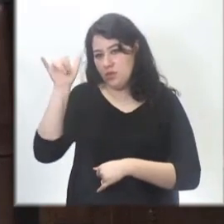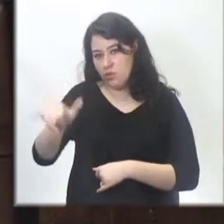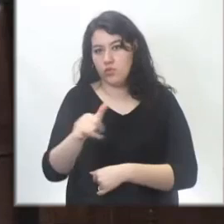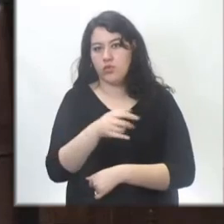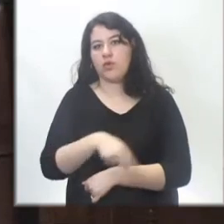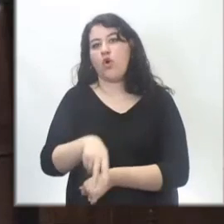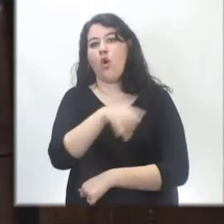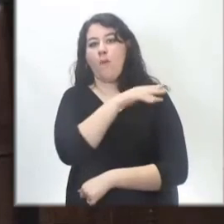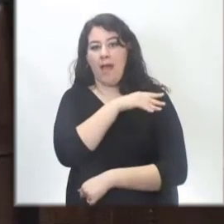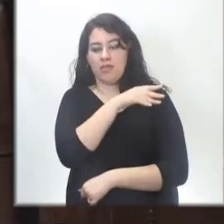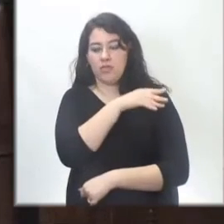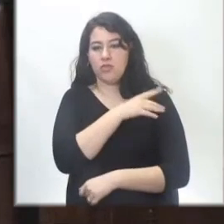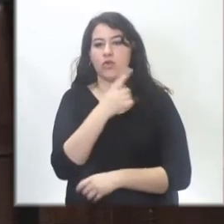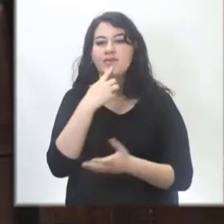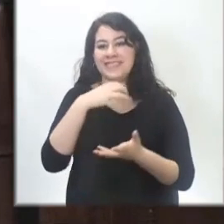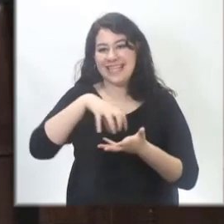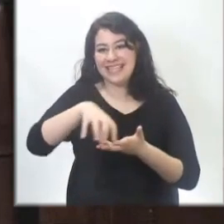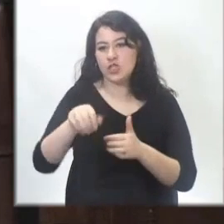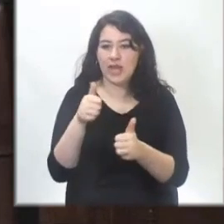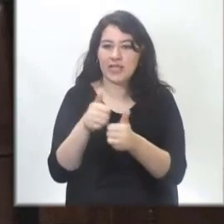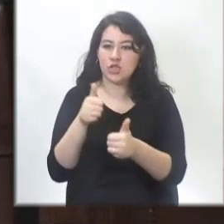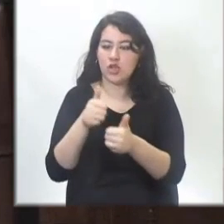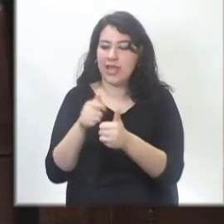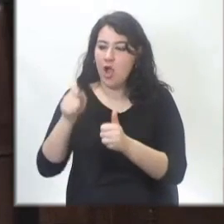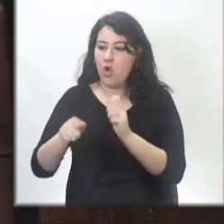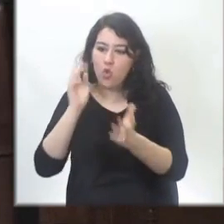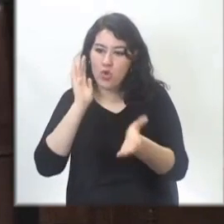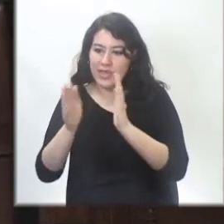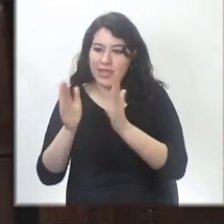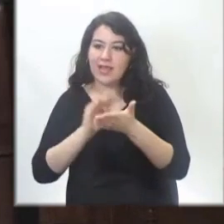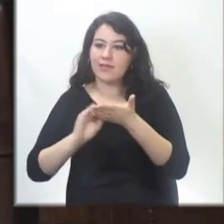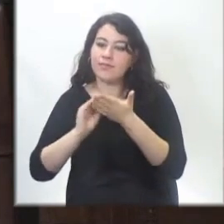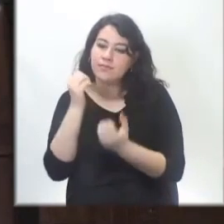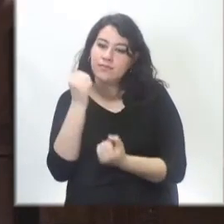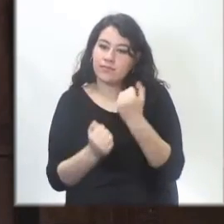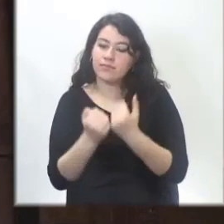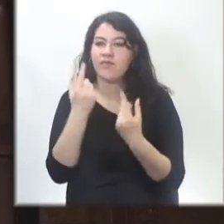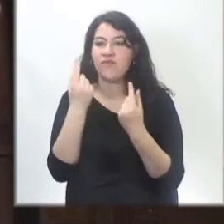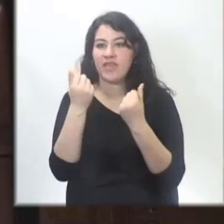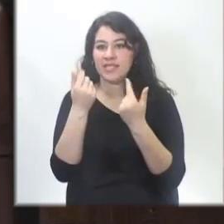Personal, Sección Asesoría Jurídica, Notarial y Económica Financiera.